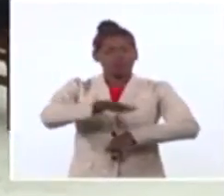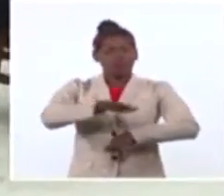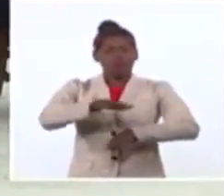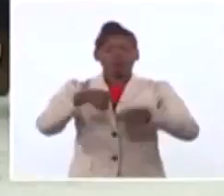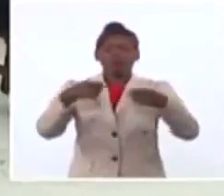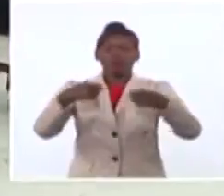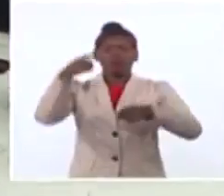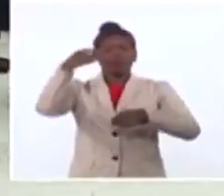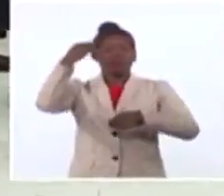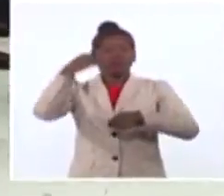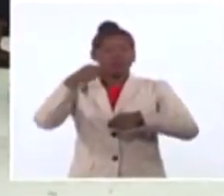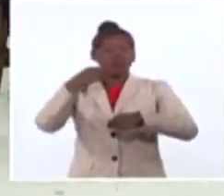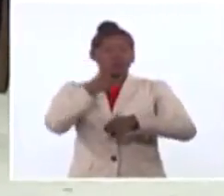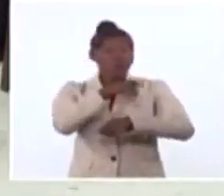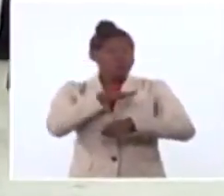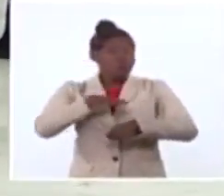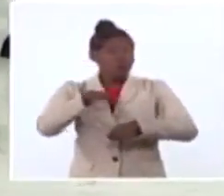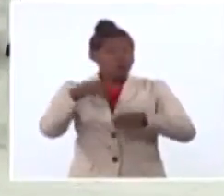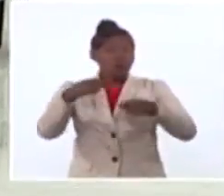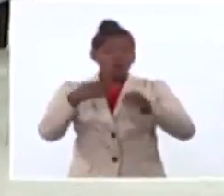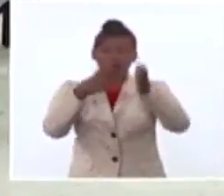pretende alterarlo.